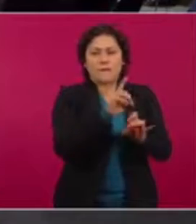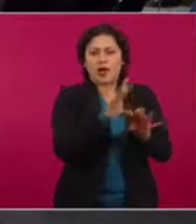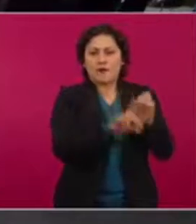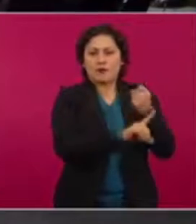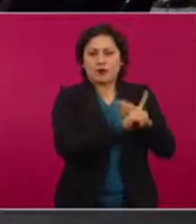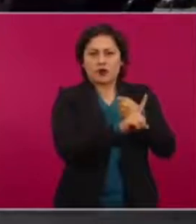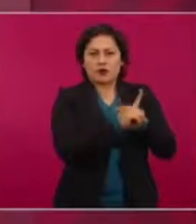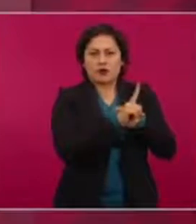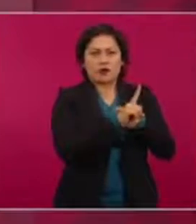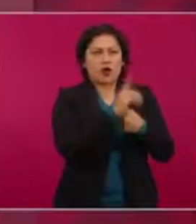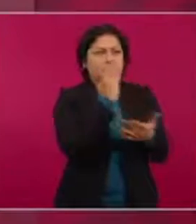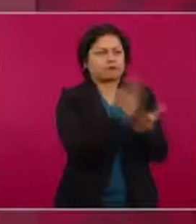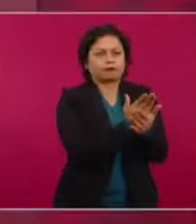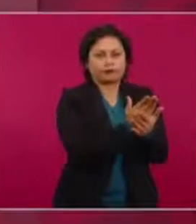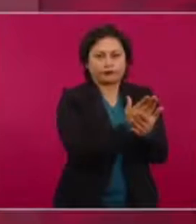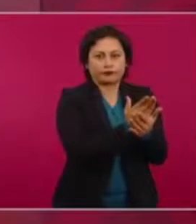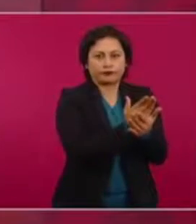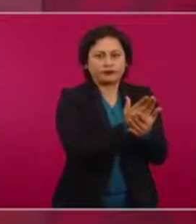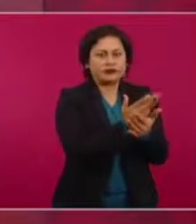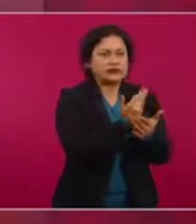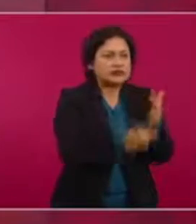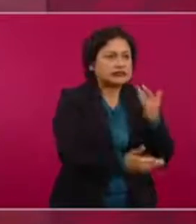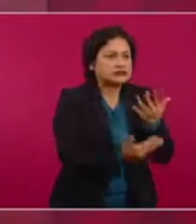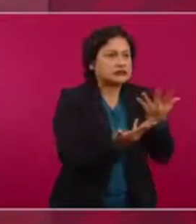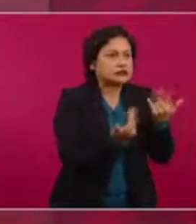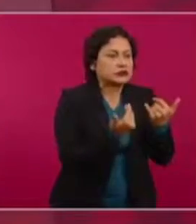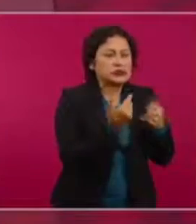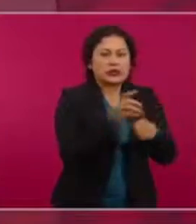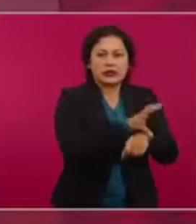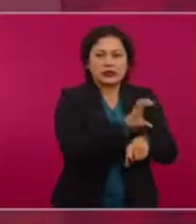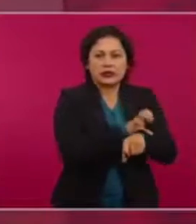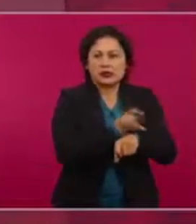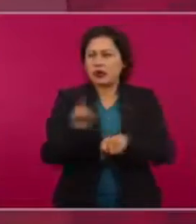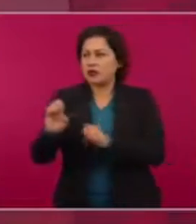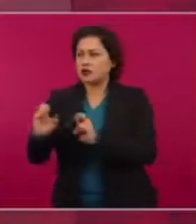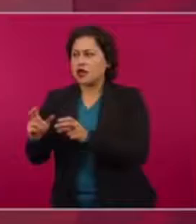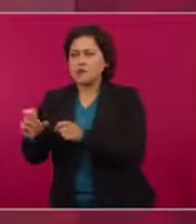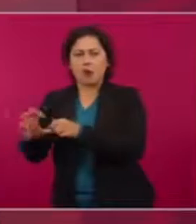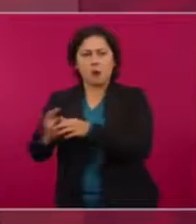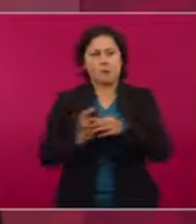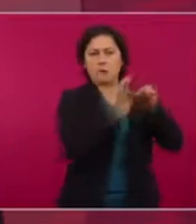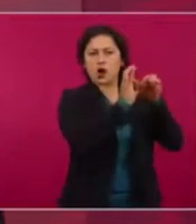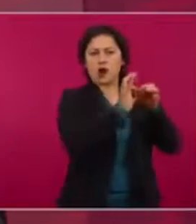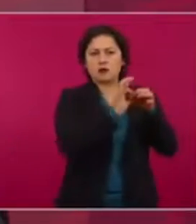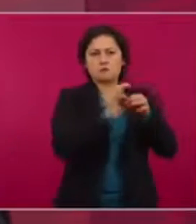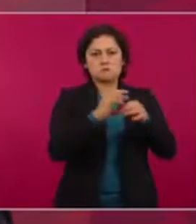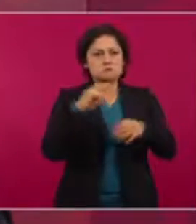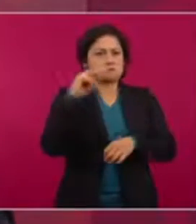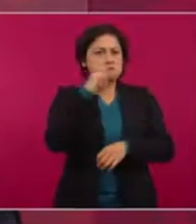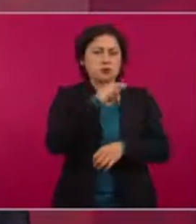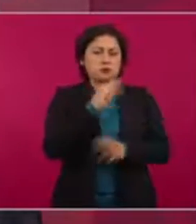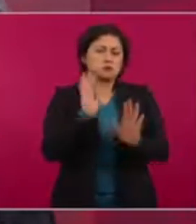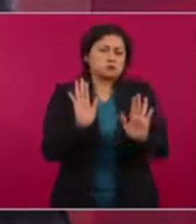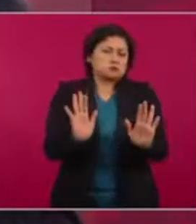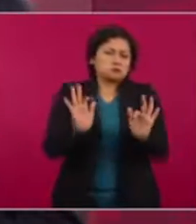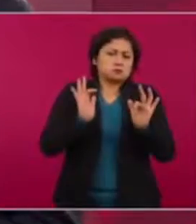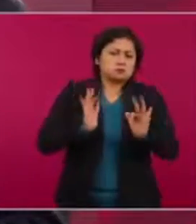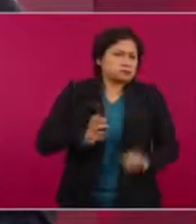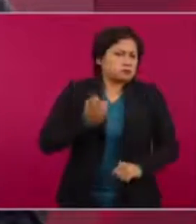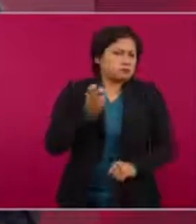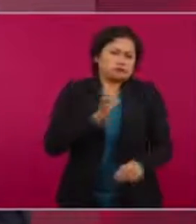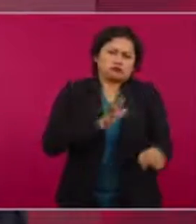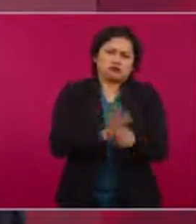Eso es lo que estamos cuidando. Entonces nosotros no tendríamos problema en ese caso. Lo que sí no